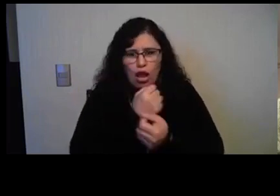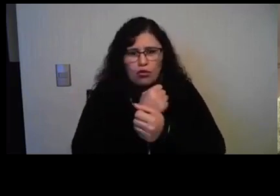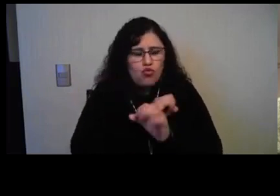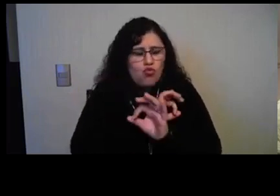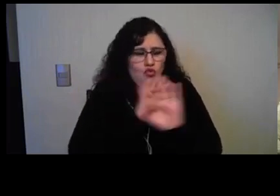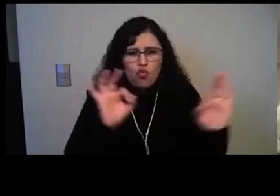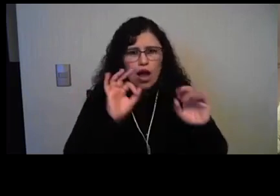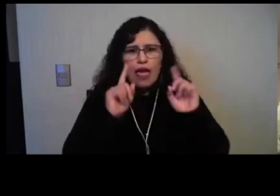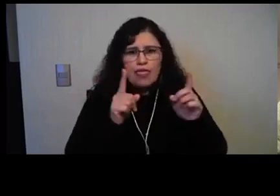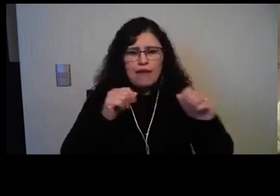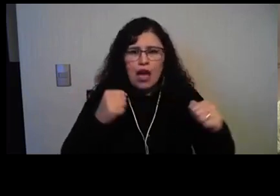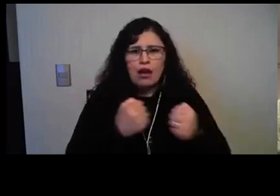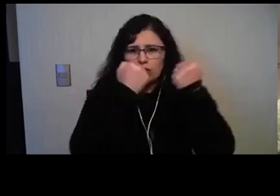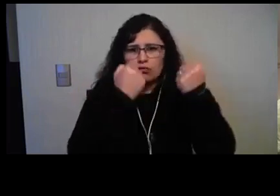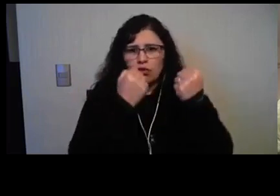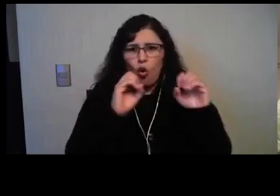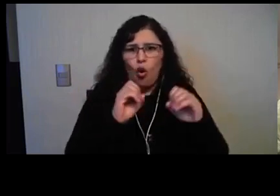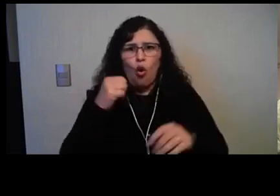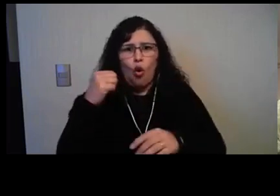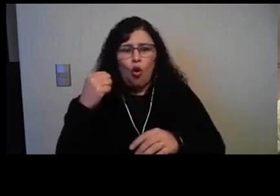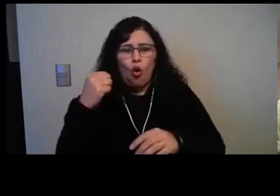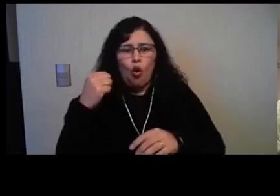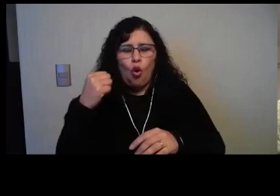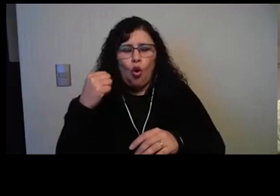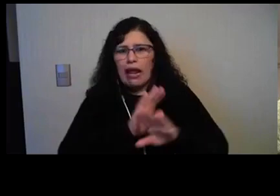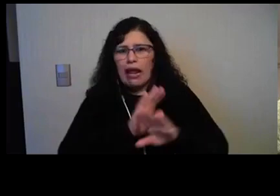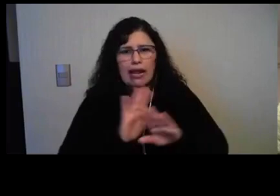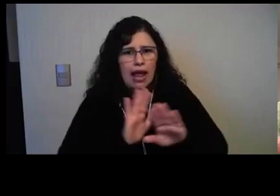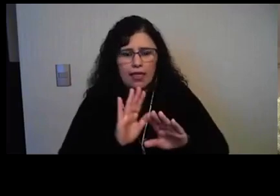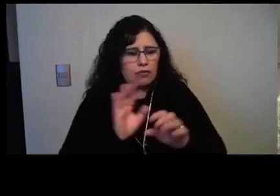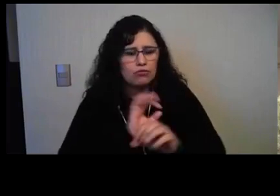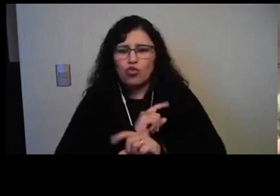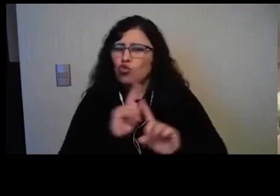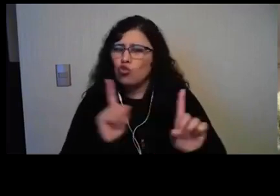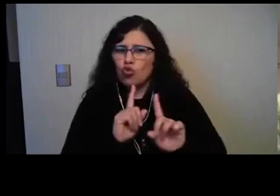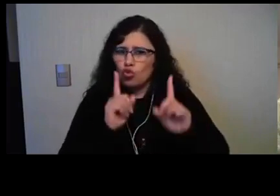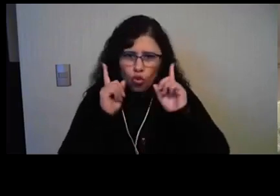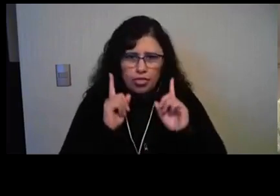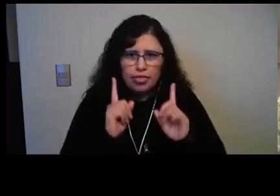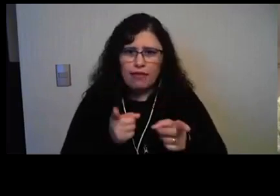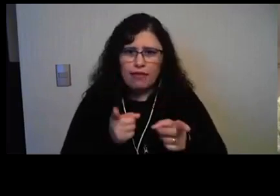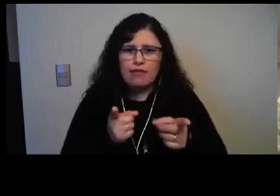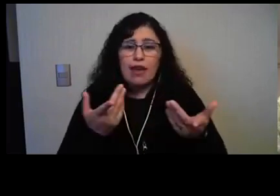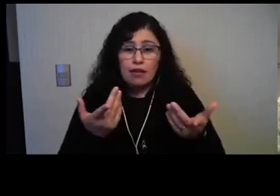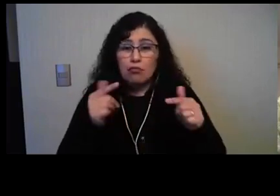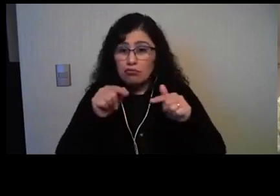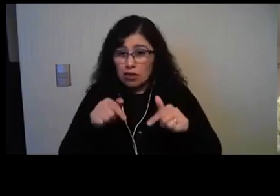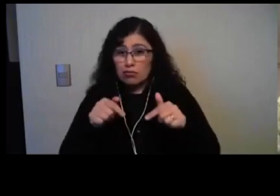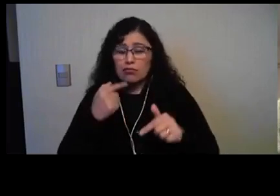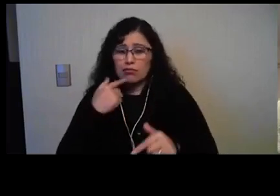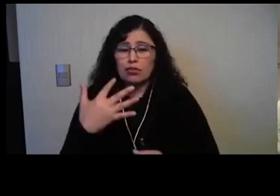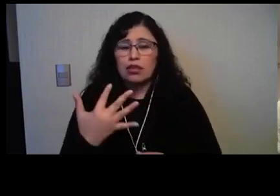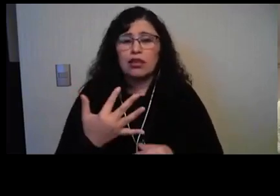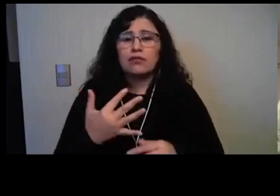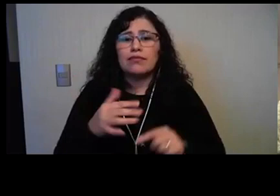o golpear o nada. Entonces, son condiciones que no deben de pasar y es por eso que dentro